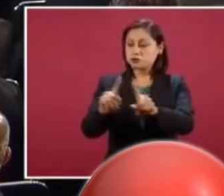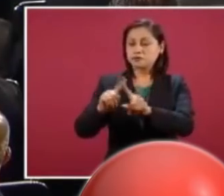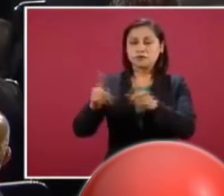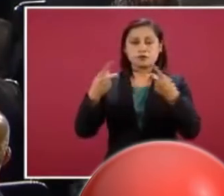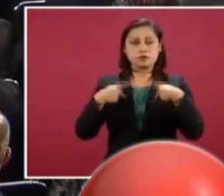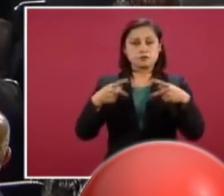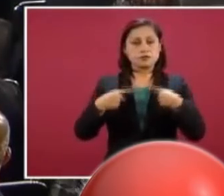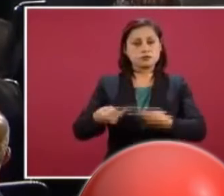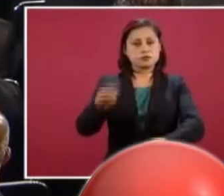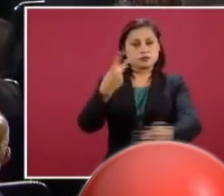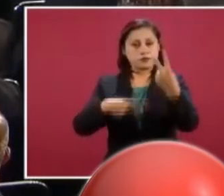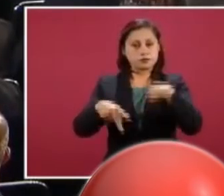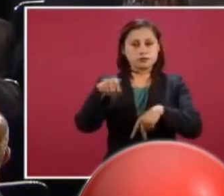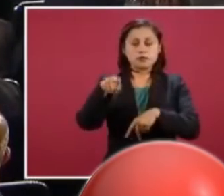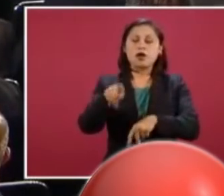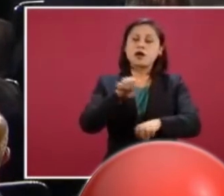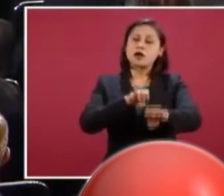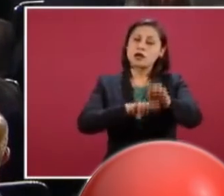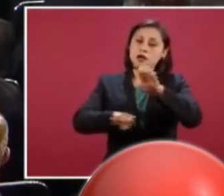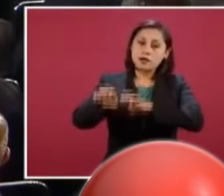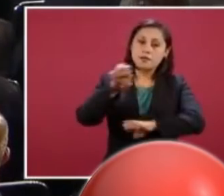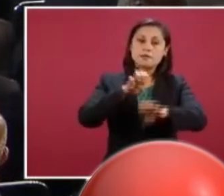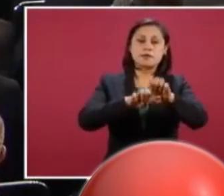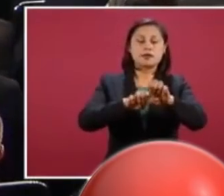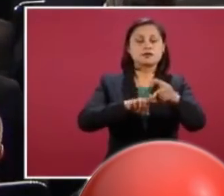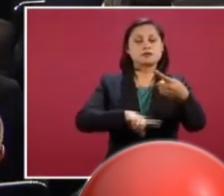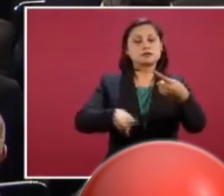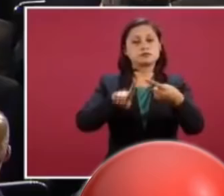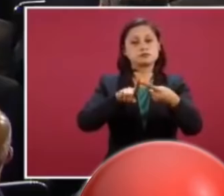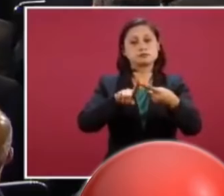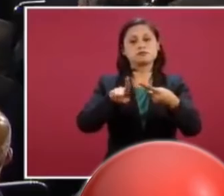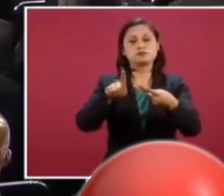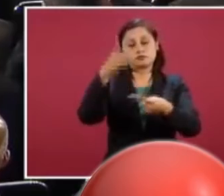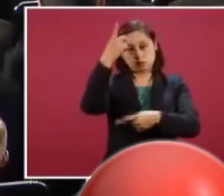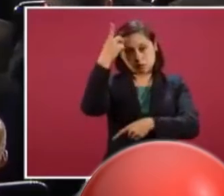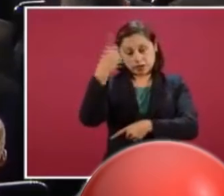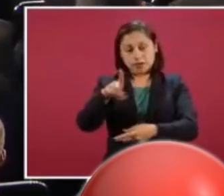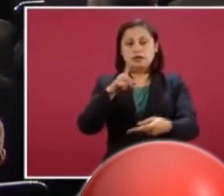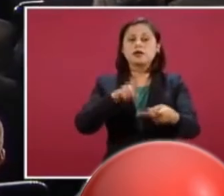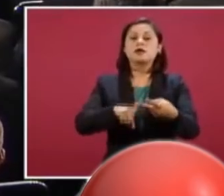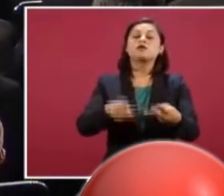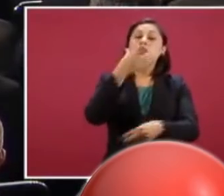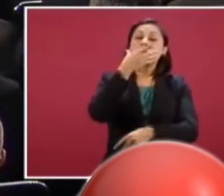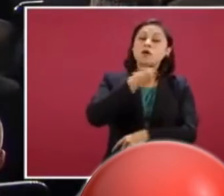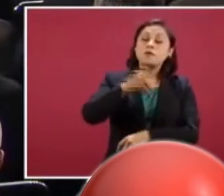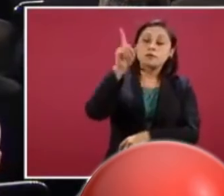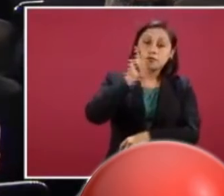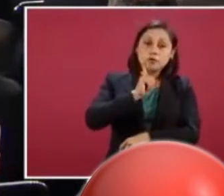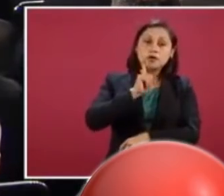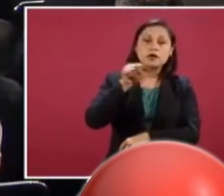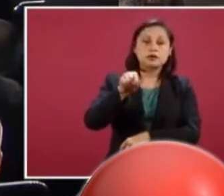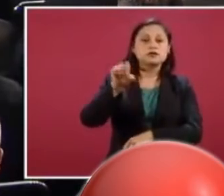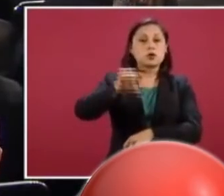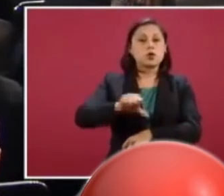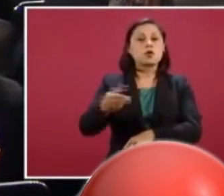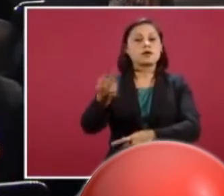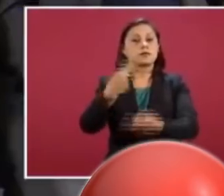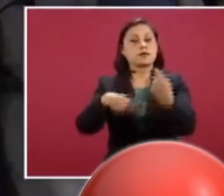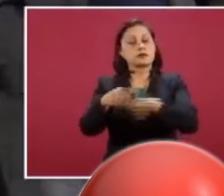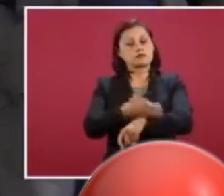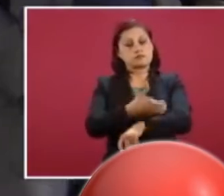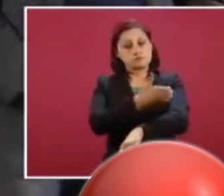a los empresarios, a las empresarias que nos acompañan el día de